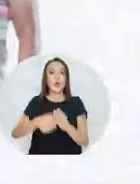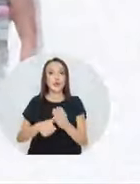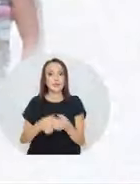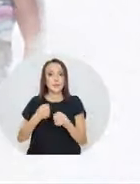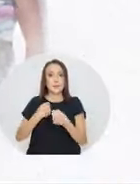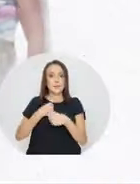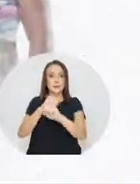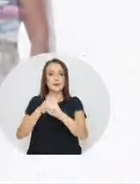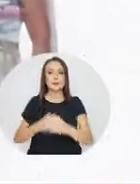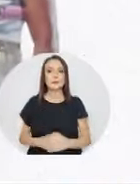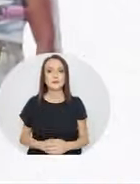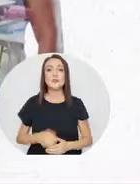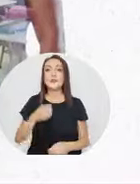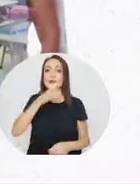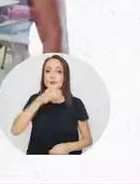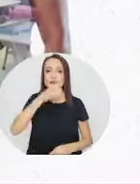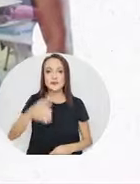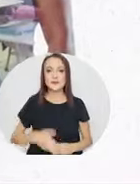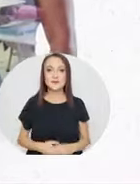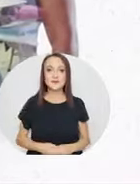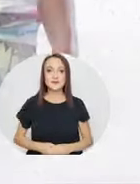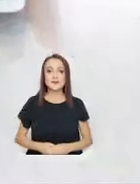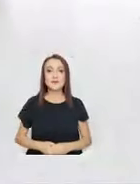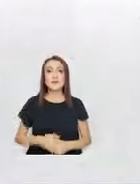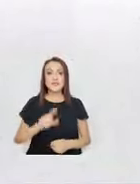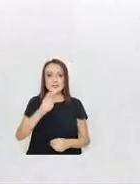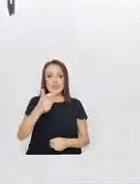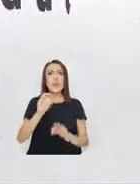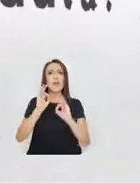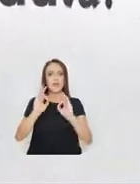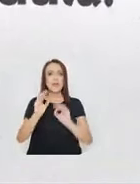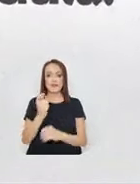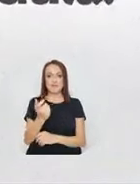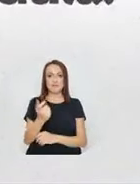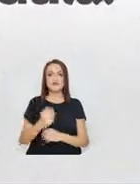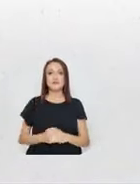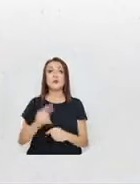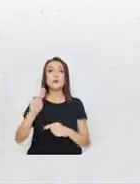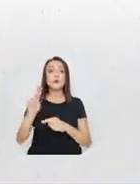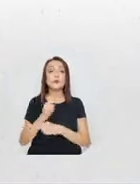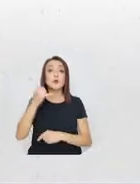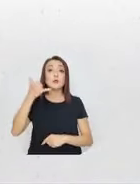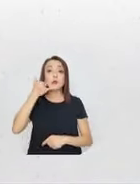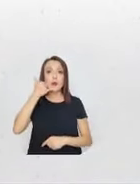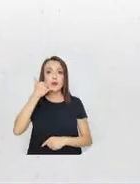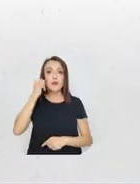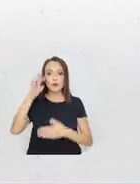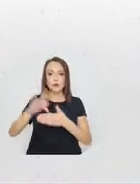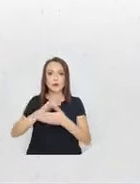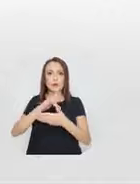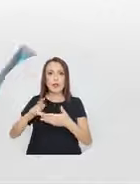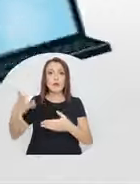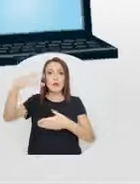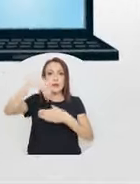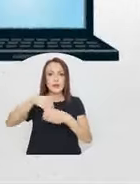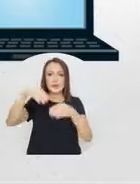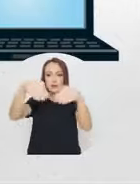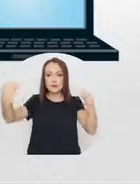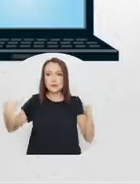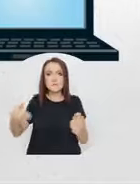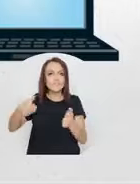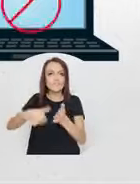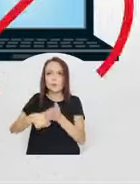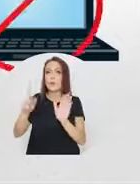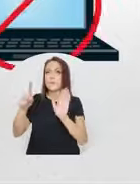En las elecciones municipales, siga estos consejos. Lleve su cédula en buen estado. El uso de dispositivos electrónicos en el